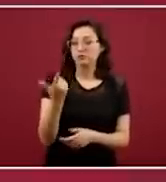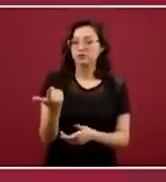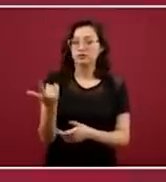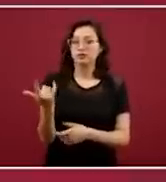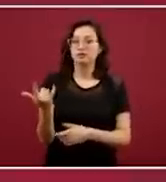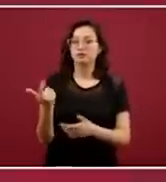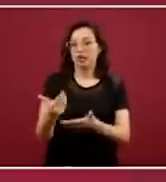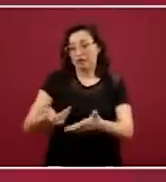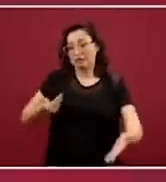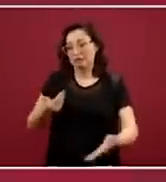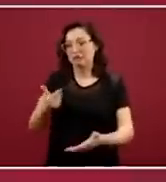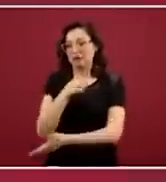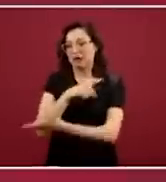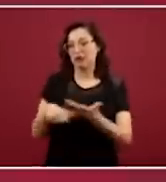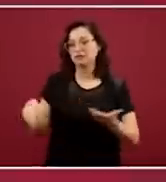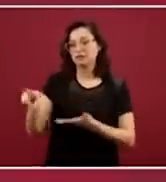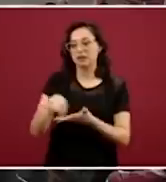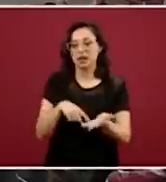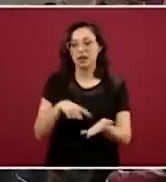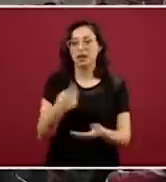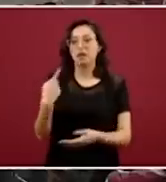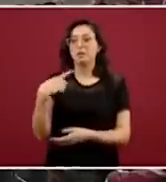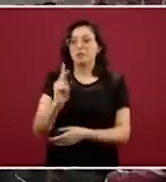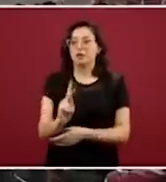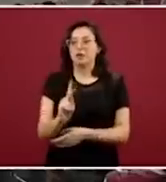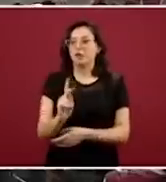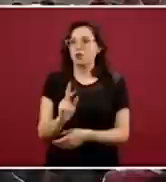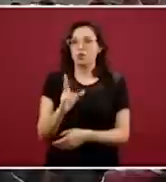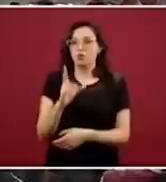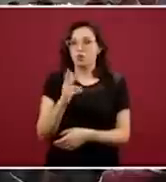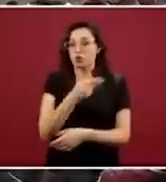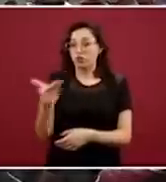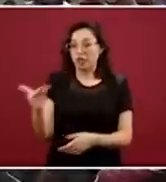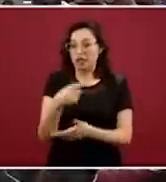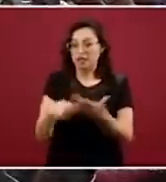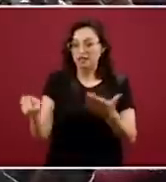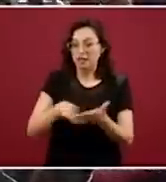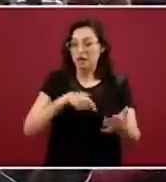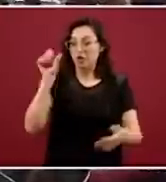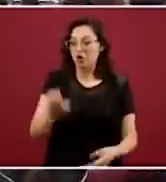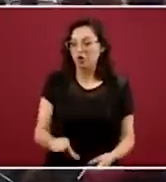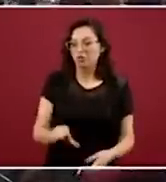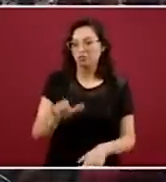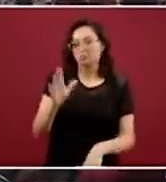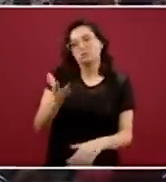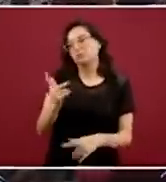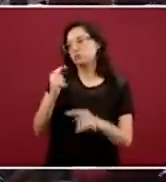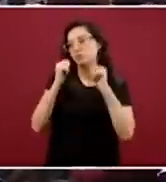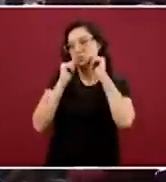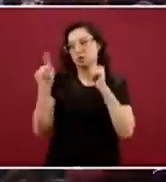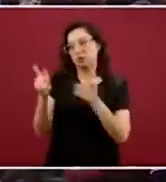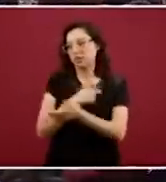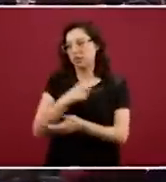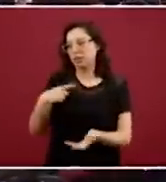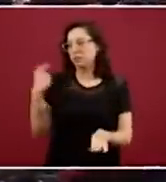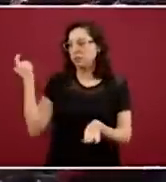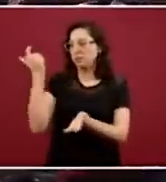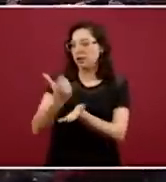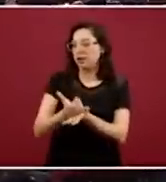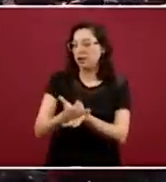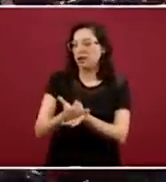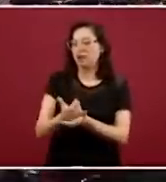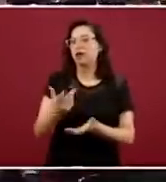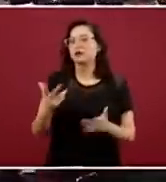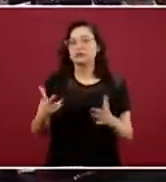noche. Mientras que si uno avisa con cierto tiempo, distintas políticas en distintas situaciones, pues puede que